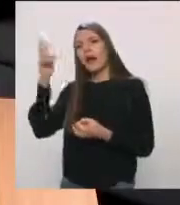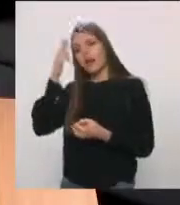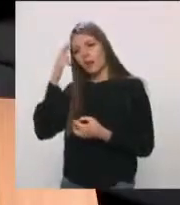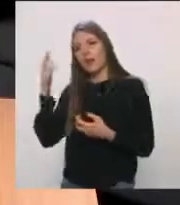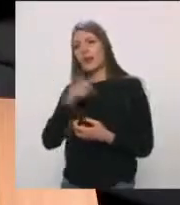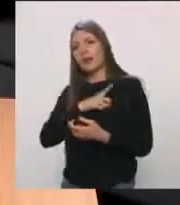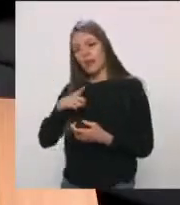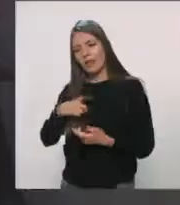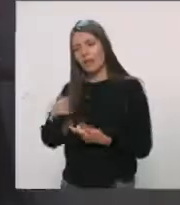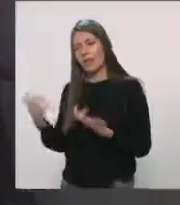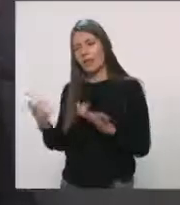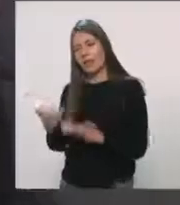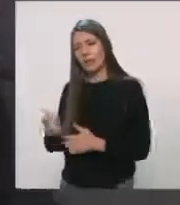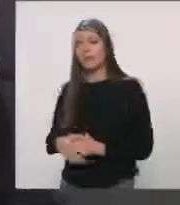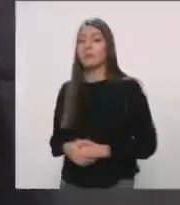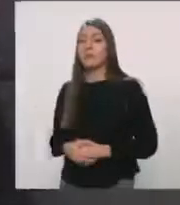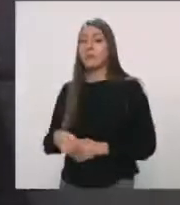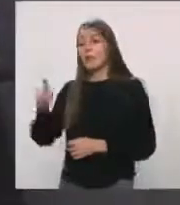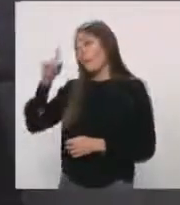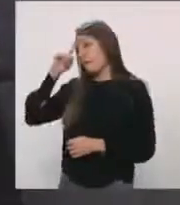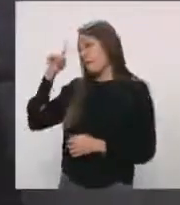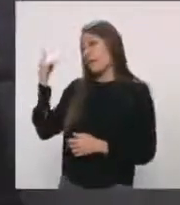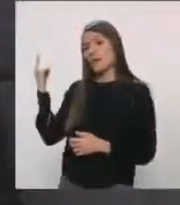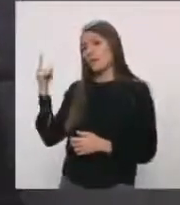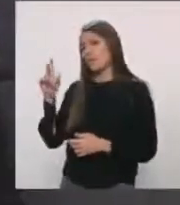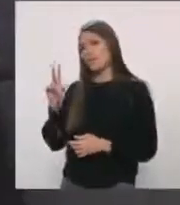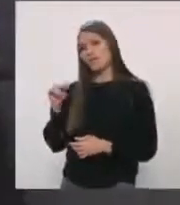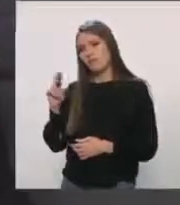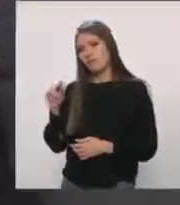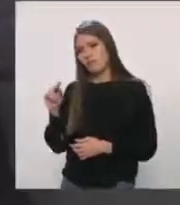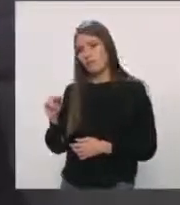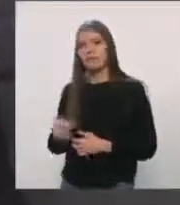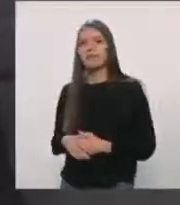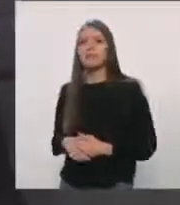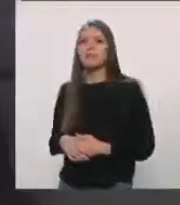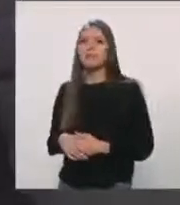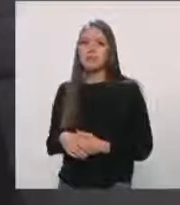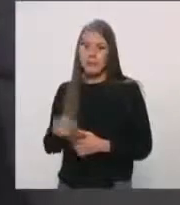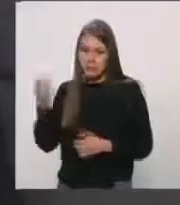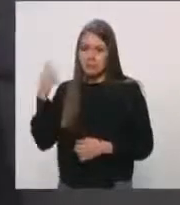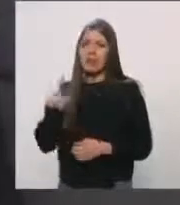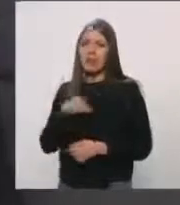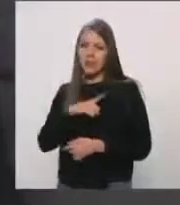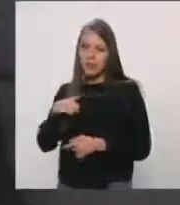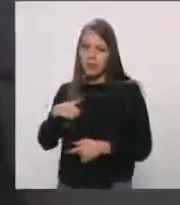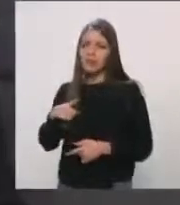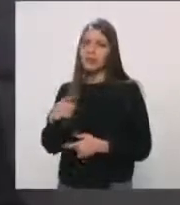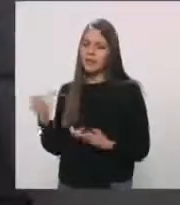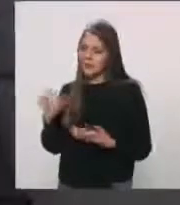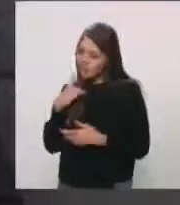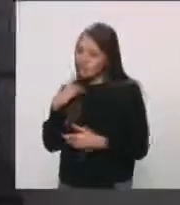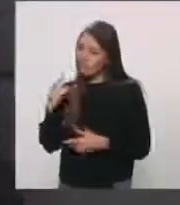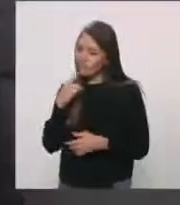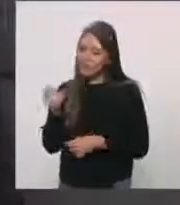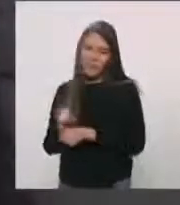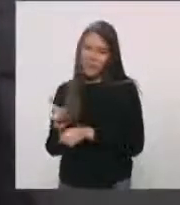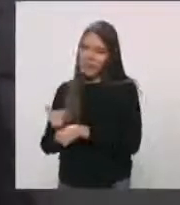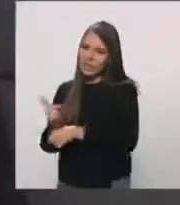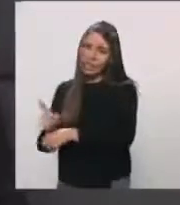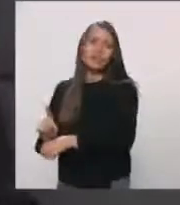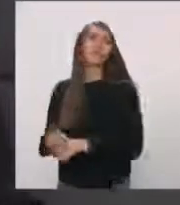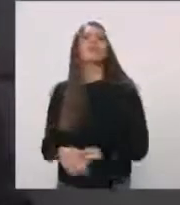hacerlo, ¿no? No es fácil, por supuesto, en una pérdida difícil, pero bueno, hay que trabajarlo todos los días